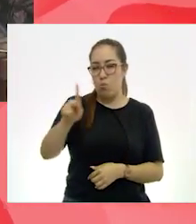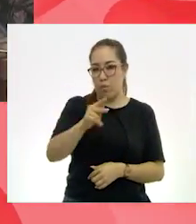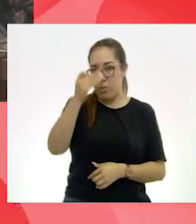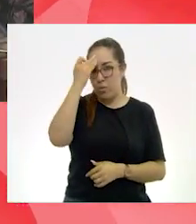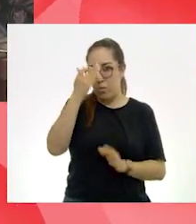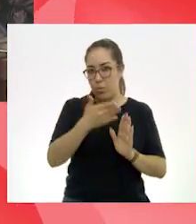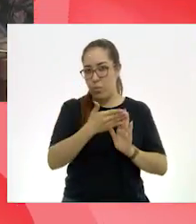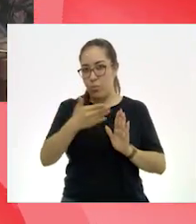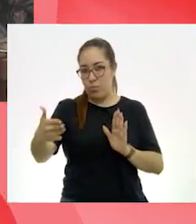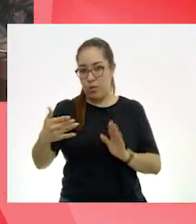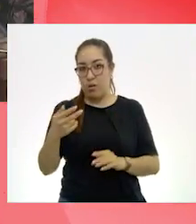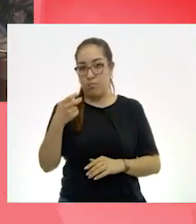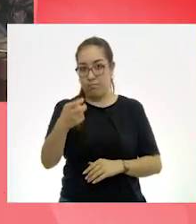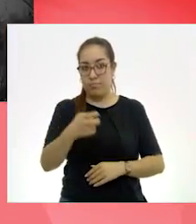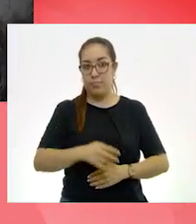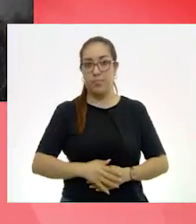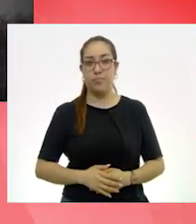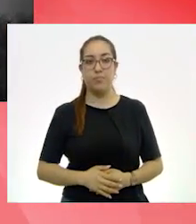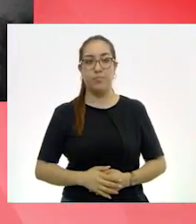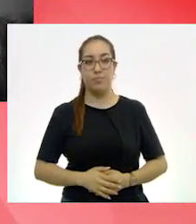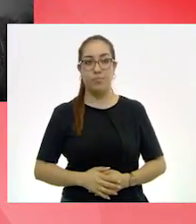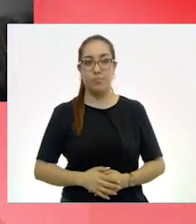del vergel morelense.